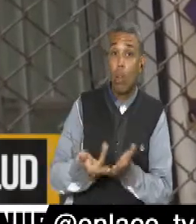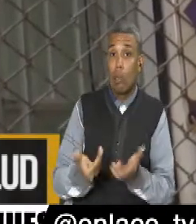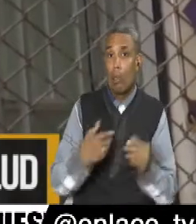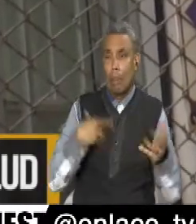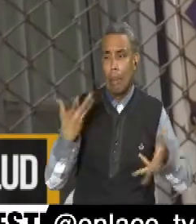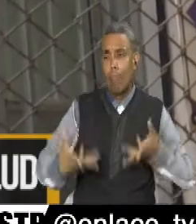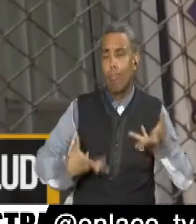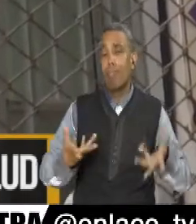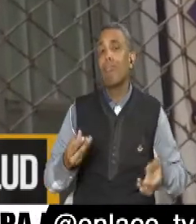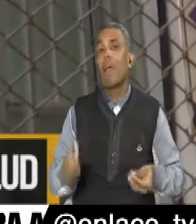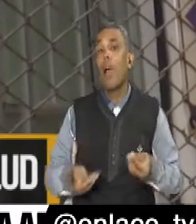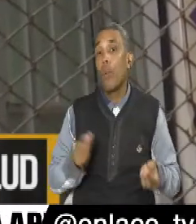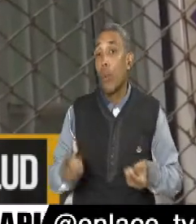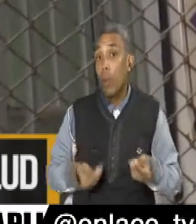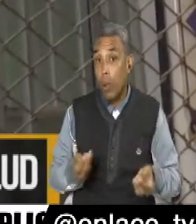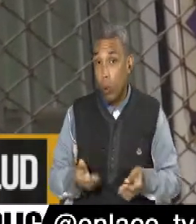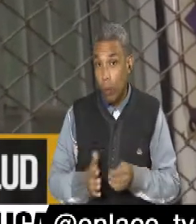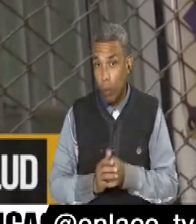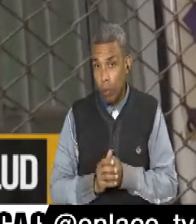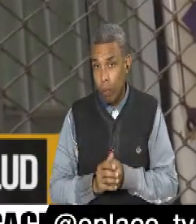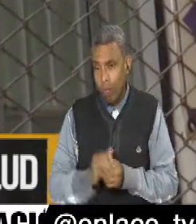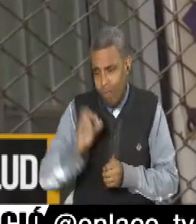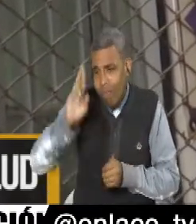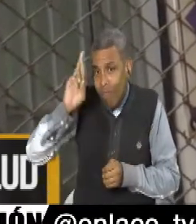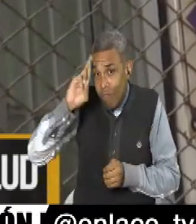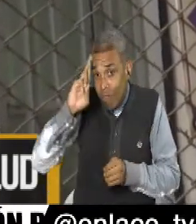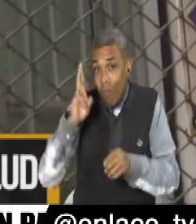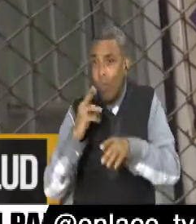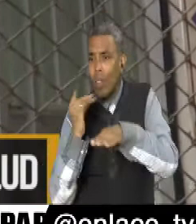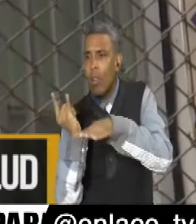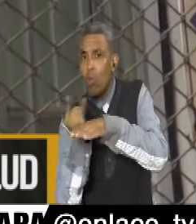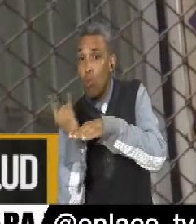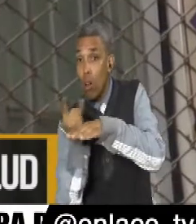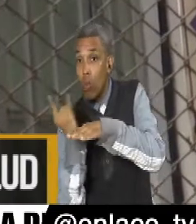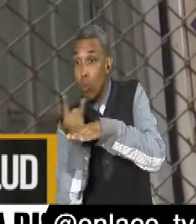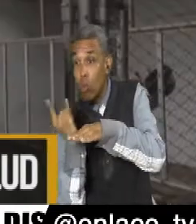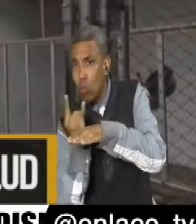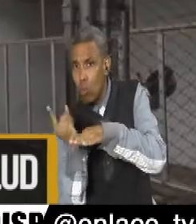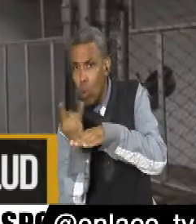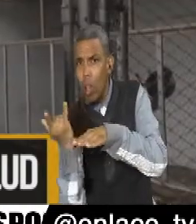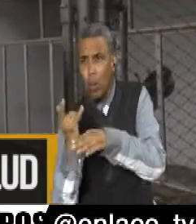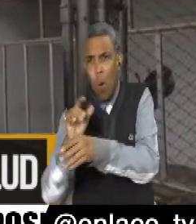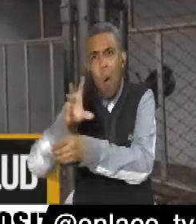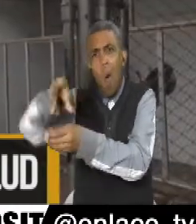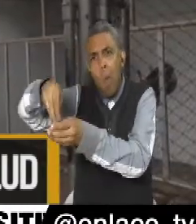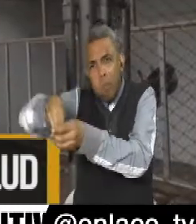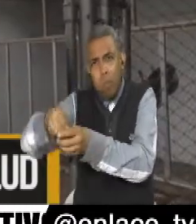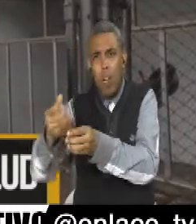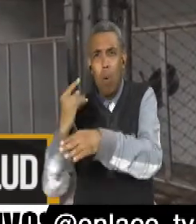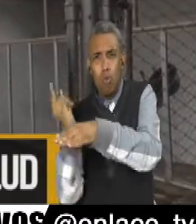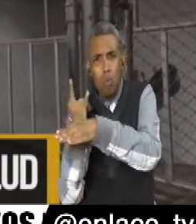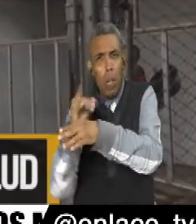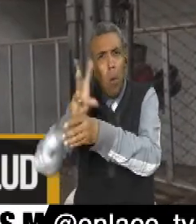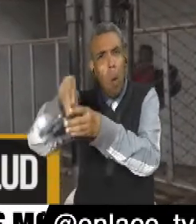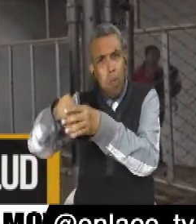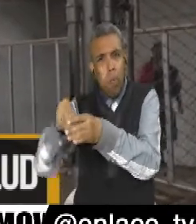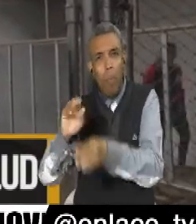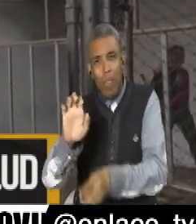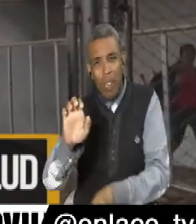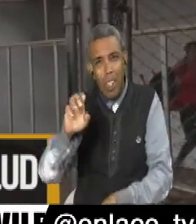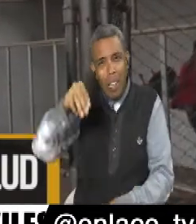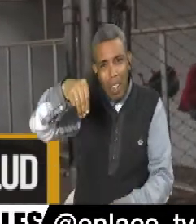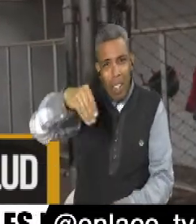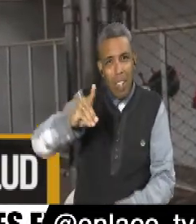inmanejable. No es justo con 30.000 usuarios que tienen EMDI Salud en Barranca Bermeja estén sufriendo